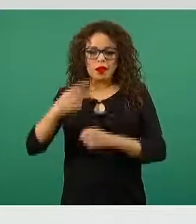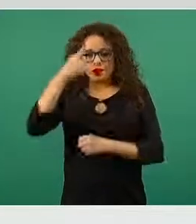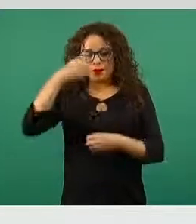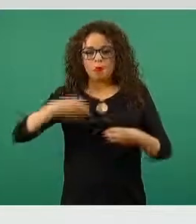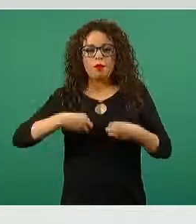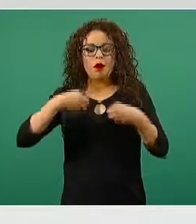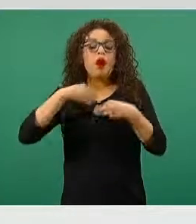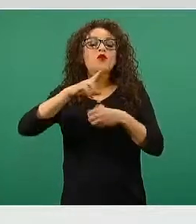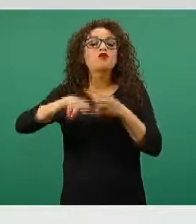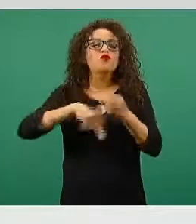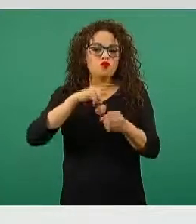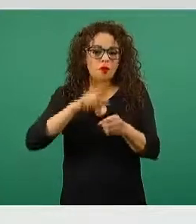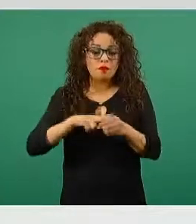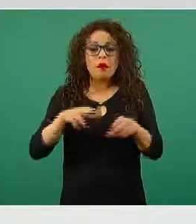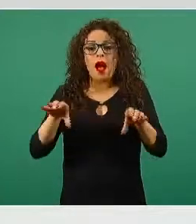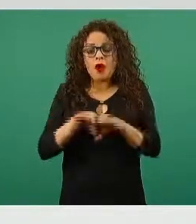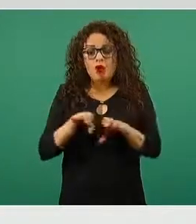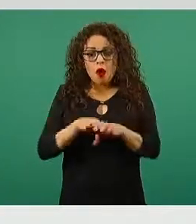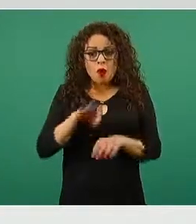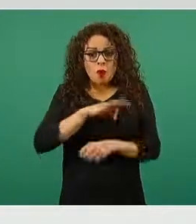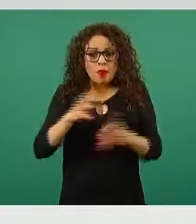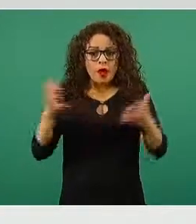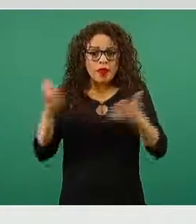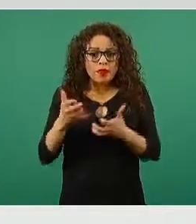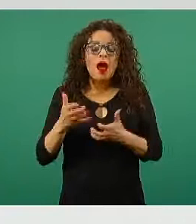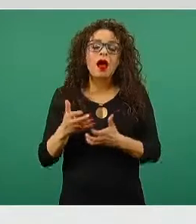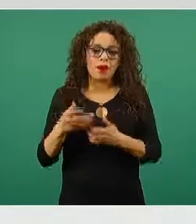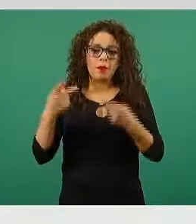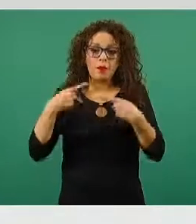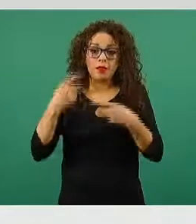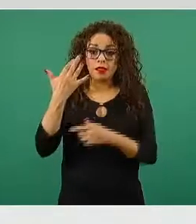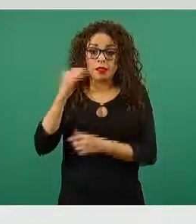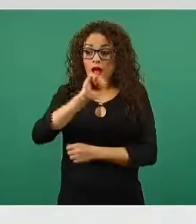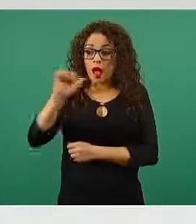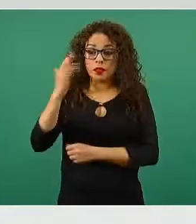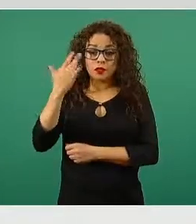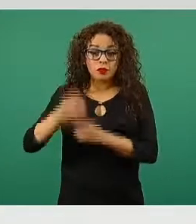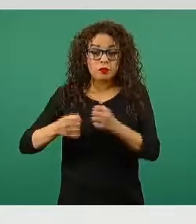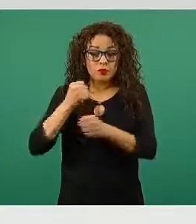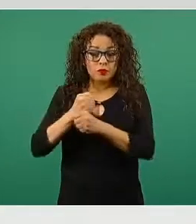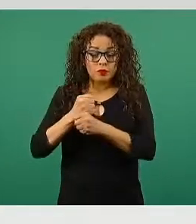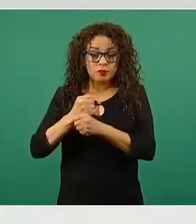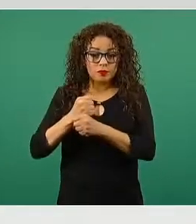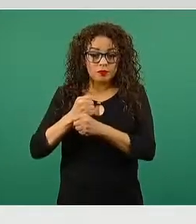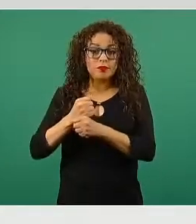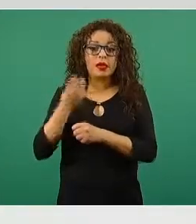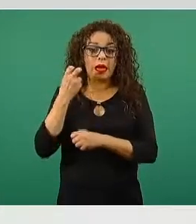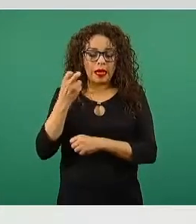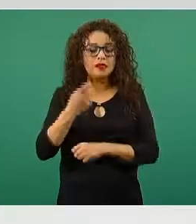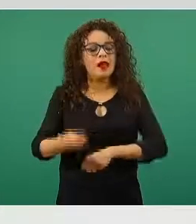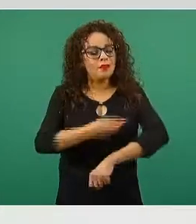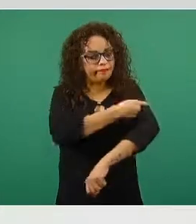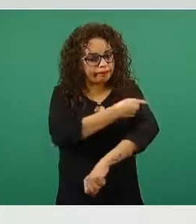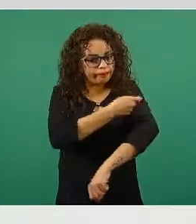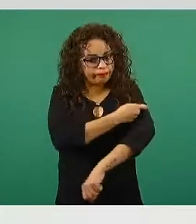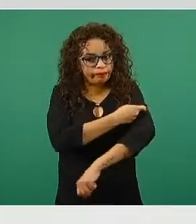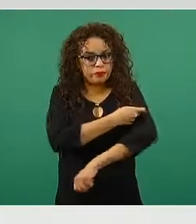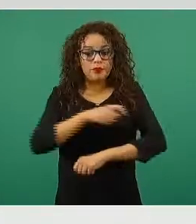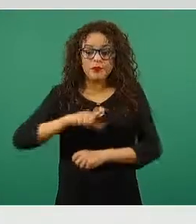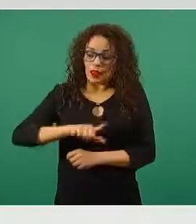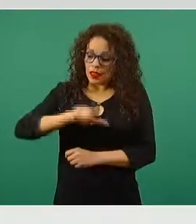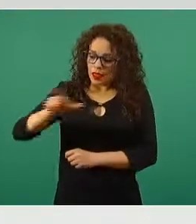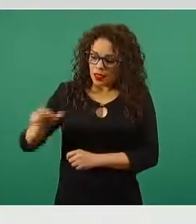hecho, vacunando a todas las personas de 50 a 59 años, ya después de las personas adultas